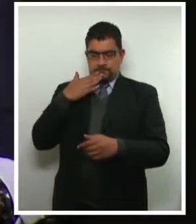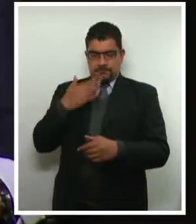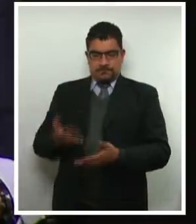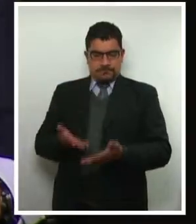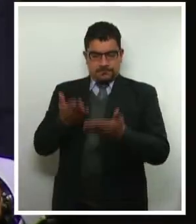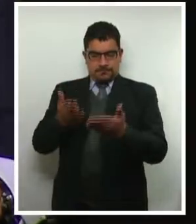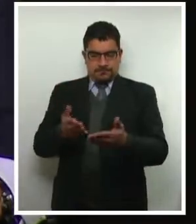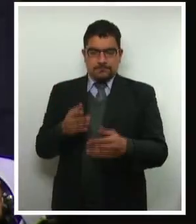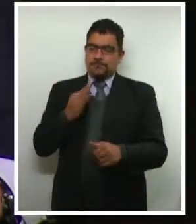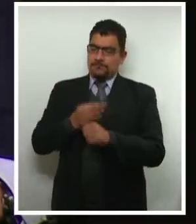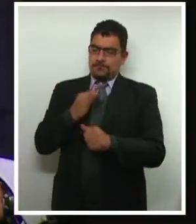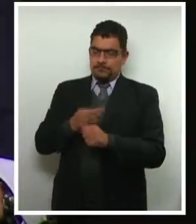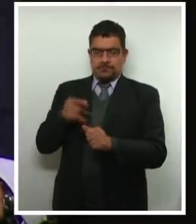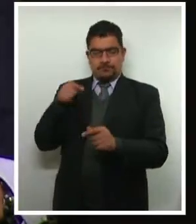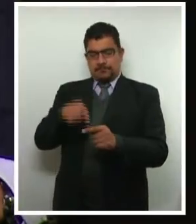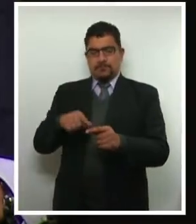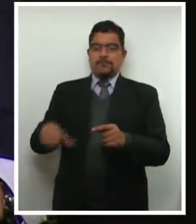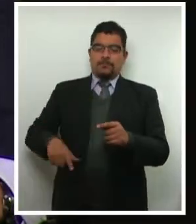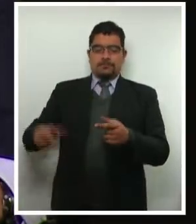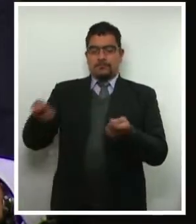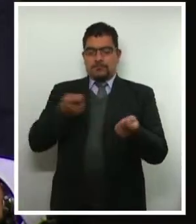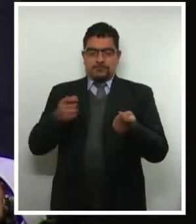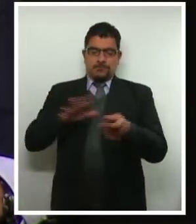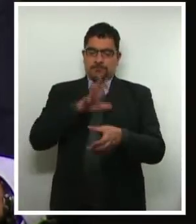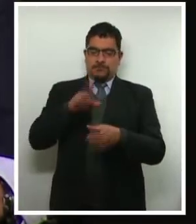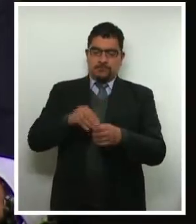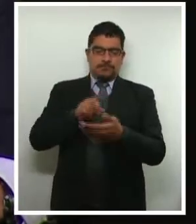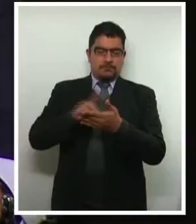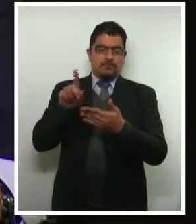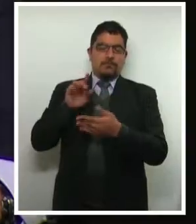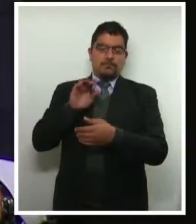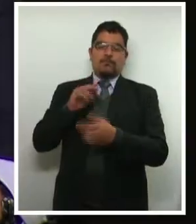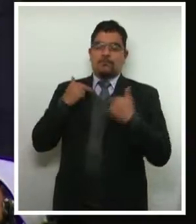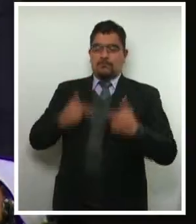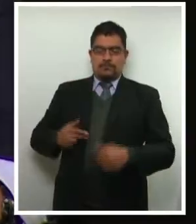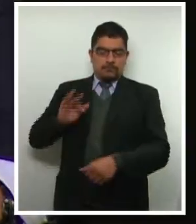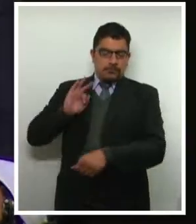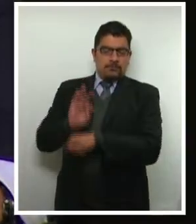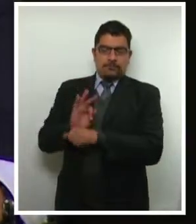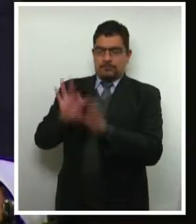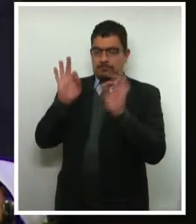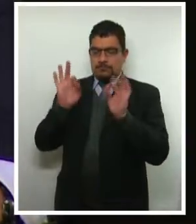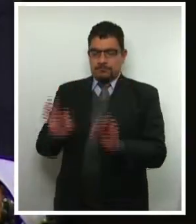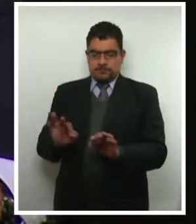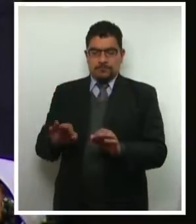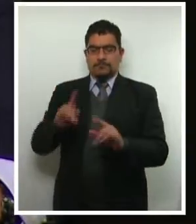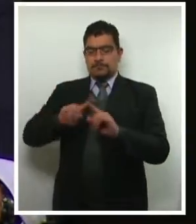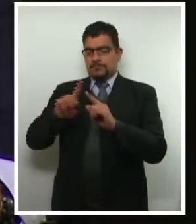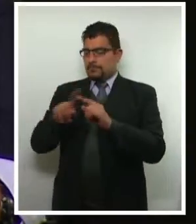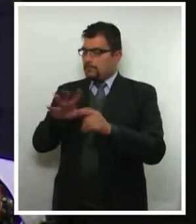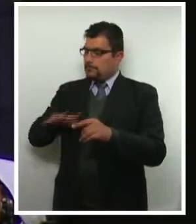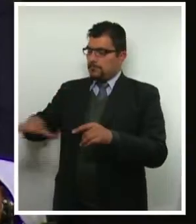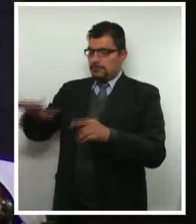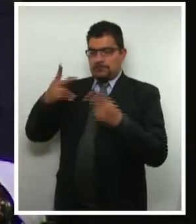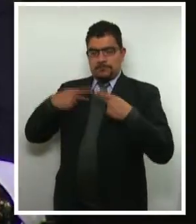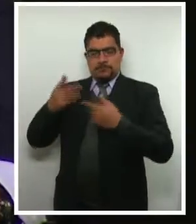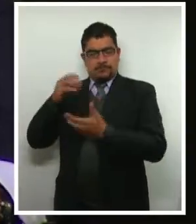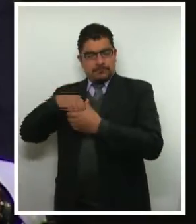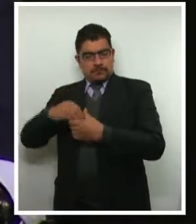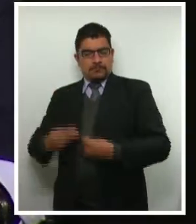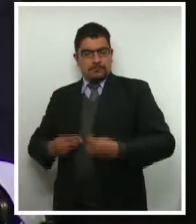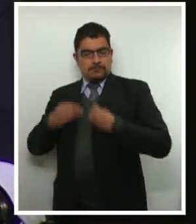la consolidación del Estado garante de los derechos humanos y de las libertades inalienables de las